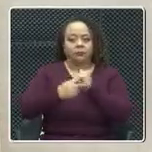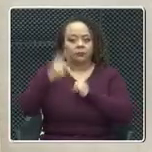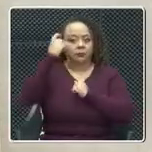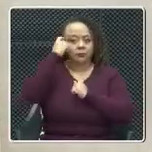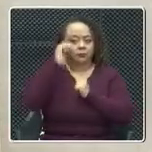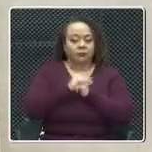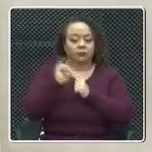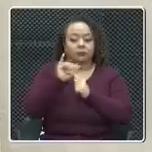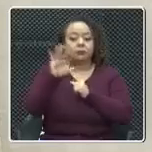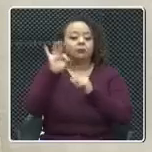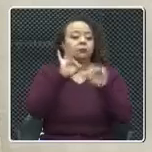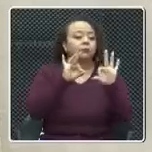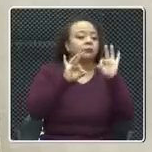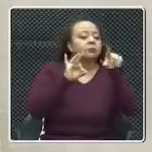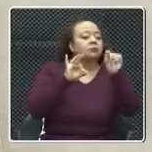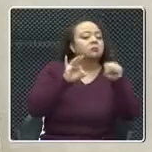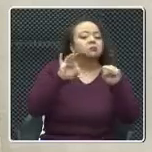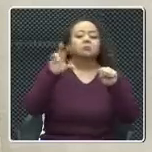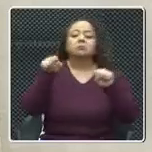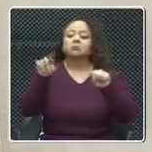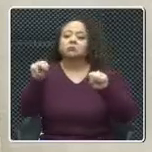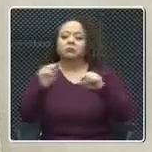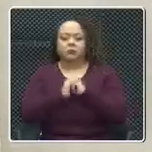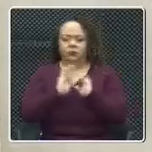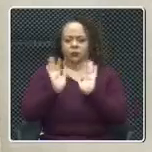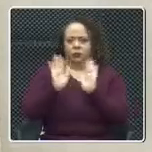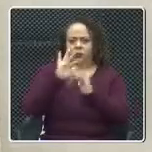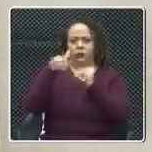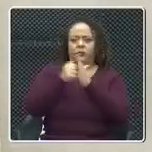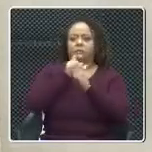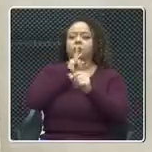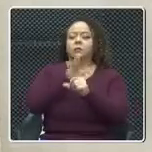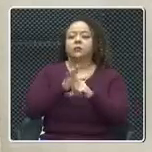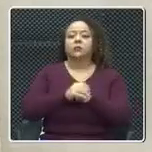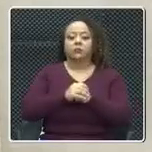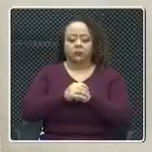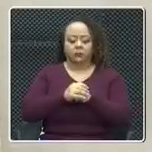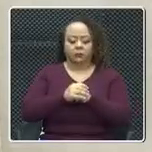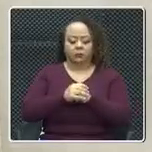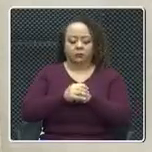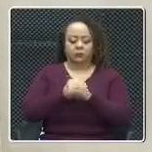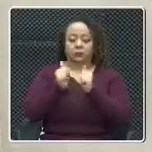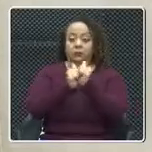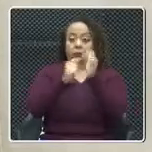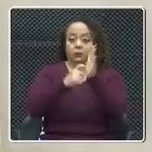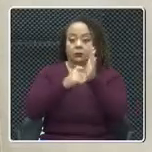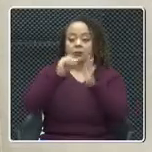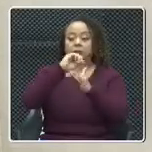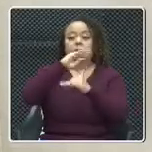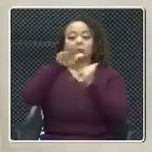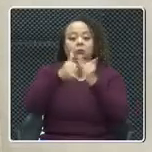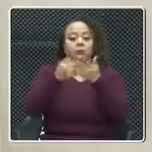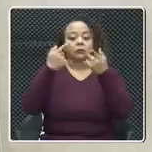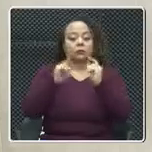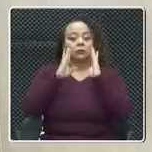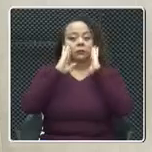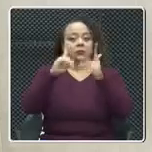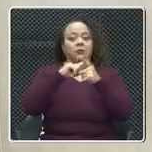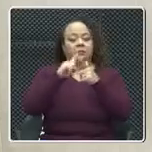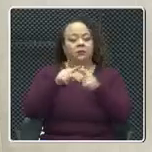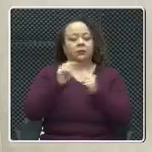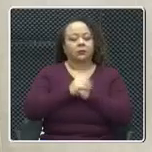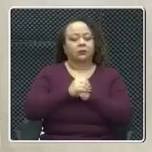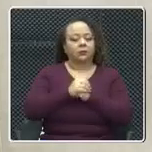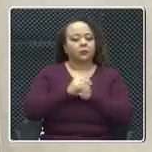que escogemos cuáles sí y cuáles no. No, en realidad no. Si todo cumple, ¿verdad? Si se cumple con los requisitos, todos los casos son atendidos. Entonces, habría